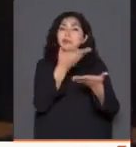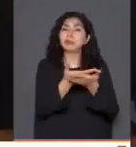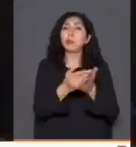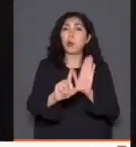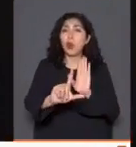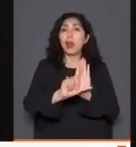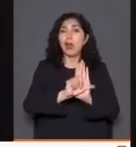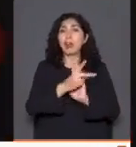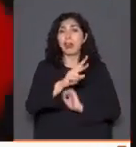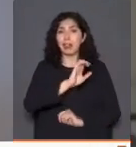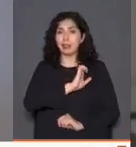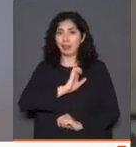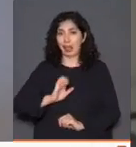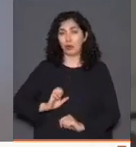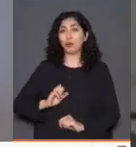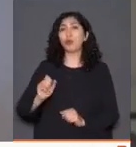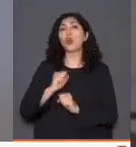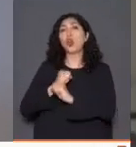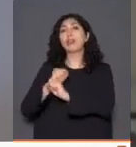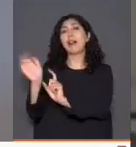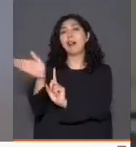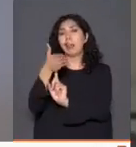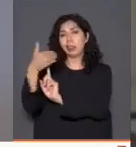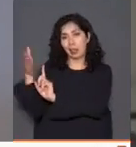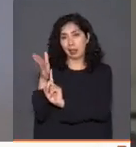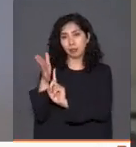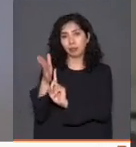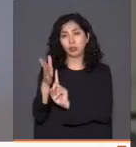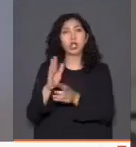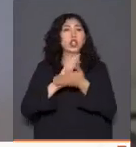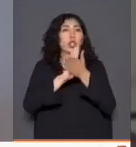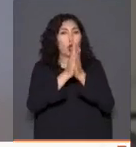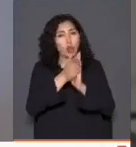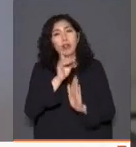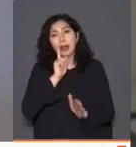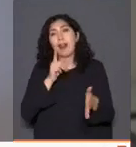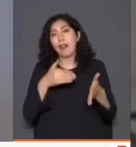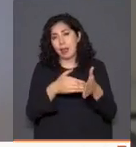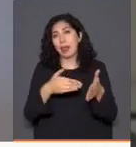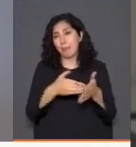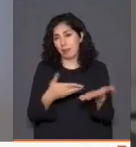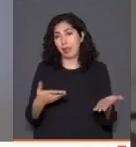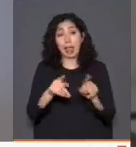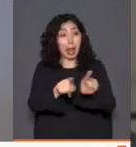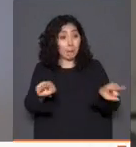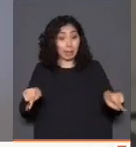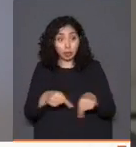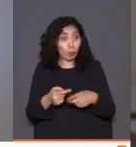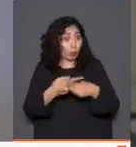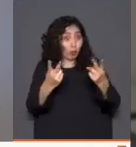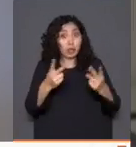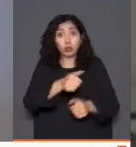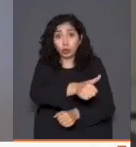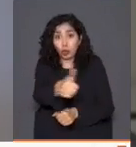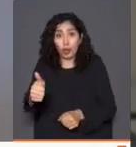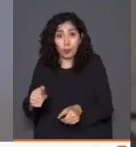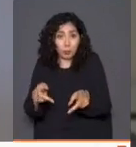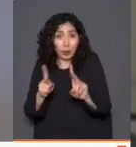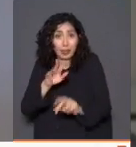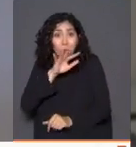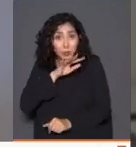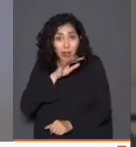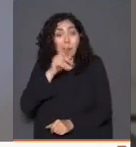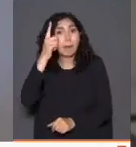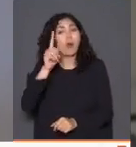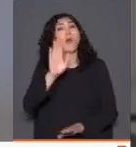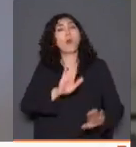por ultraje a la bandera yo creo que todo tiene un límite es que el espacio público es de todos y por eso tenemos que resguardarlo y el